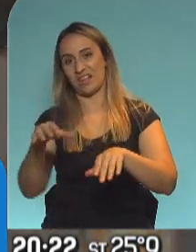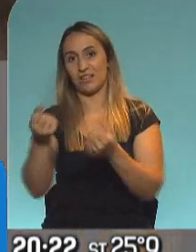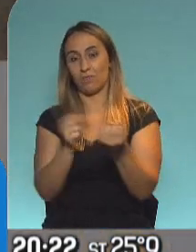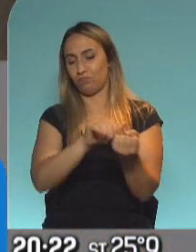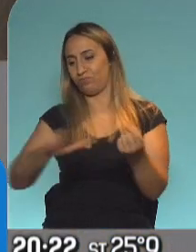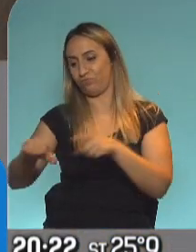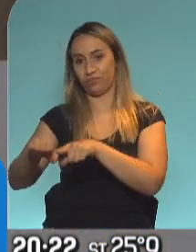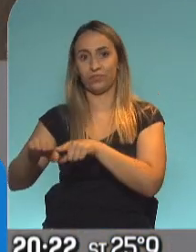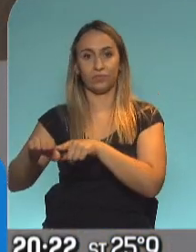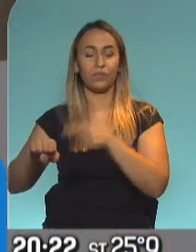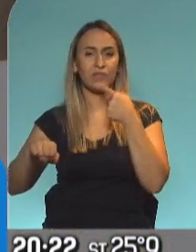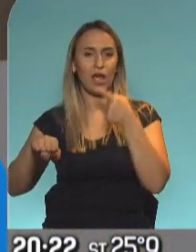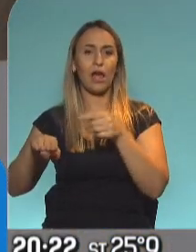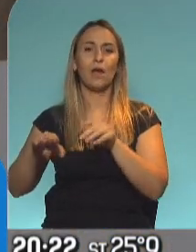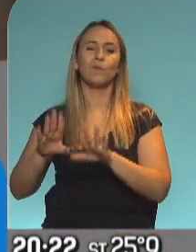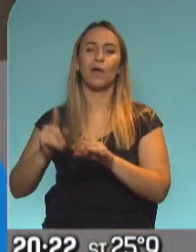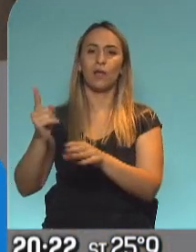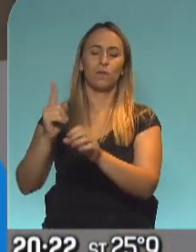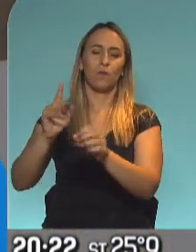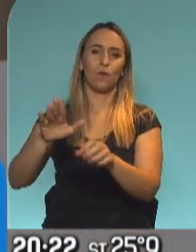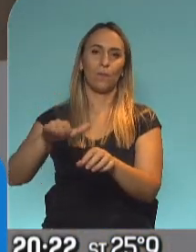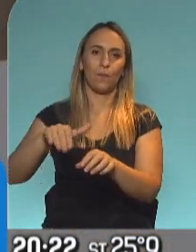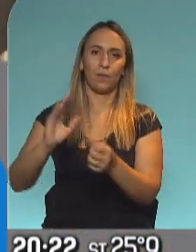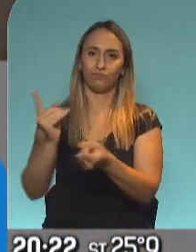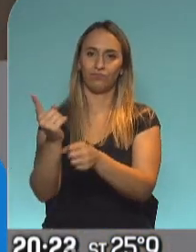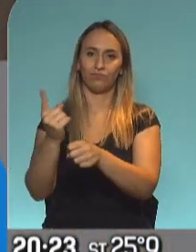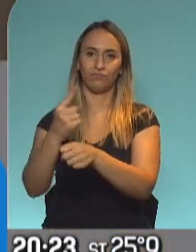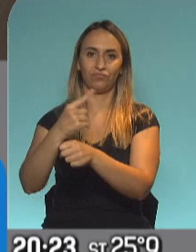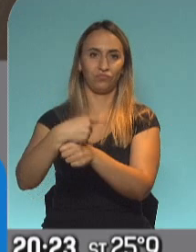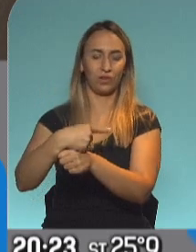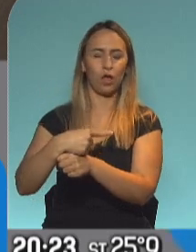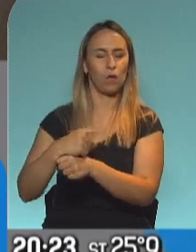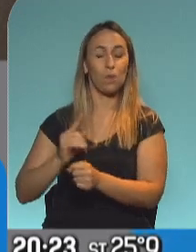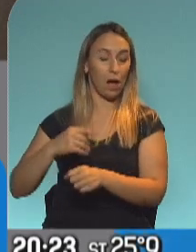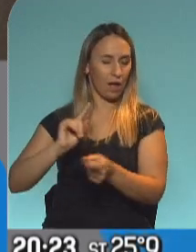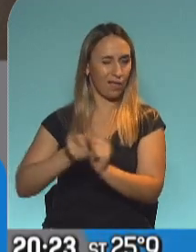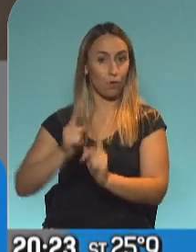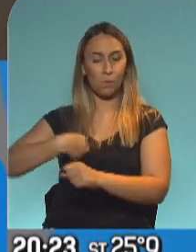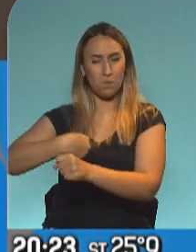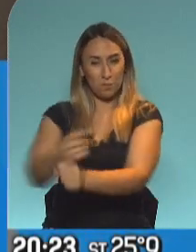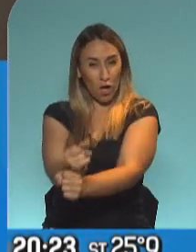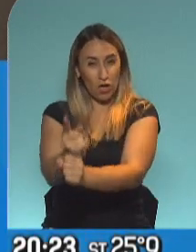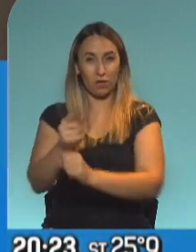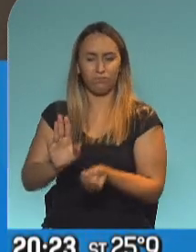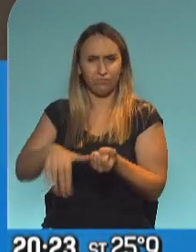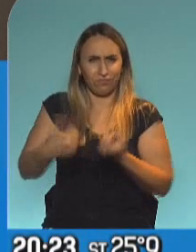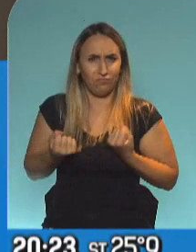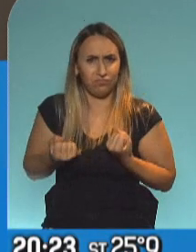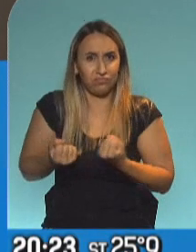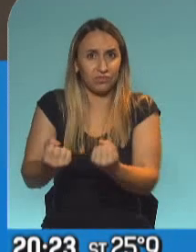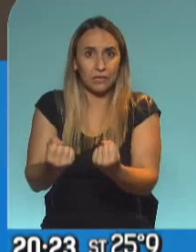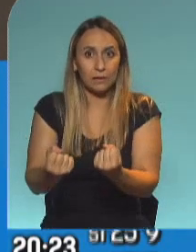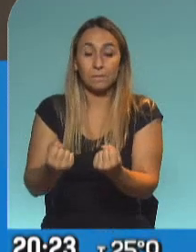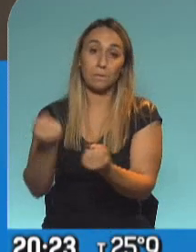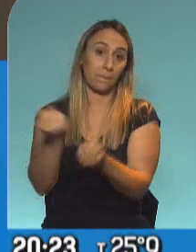no solo no aminora la velocidad, sino que le imprime mayor velocidad al rodado, y en tal sentido pasa a una, bueno, este